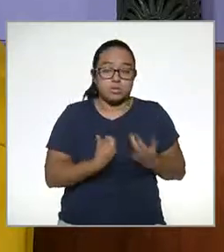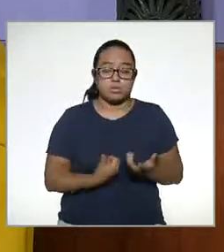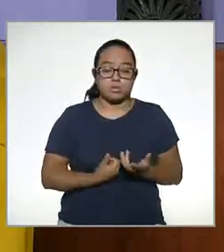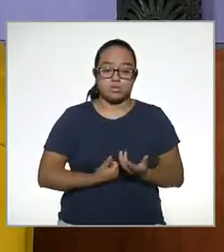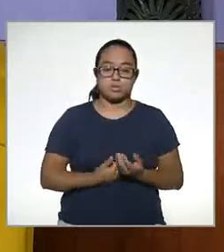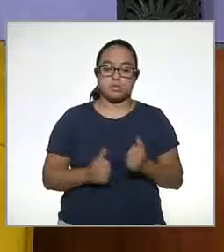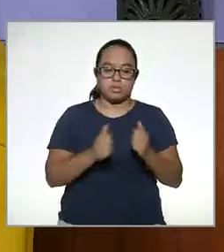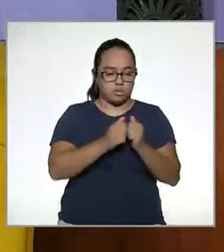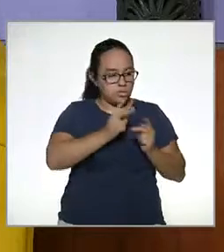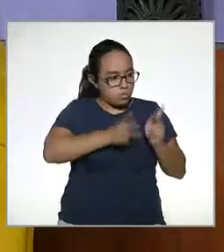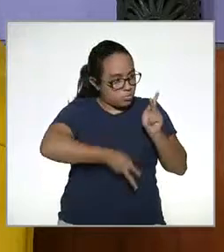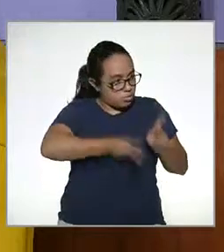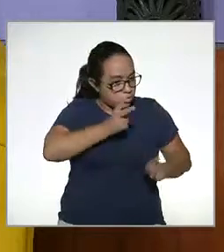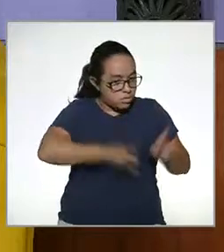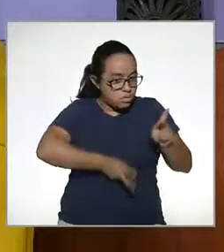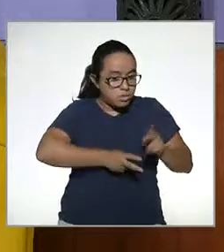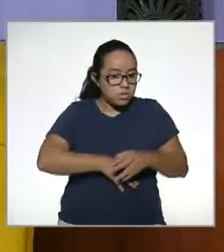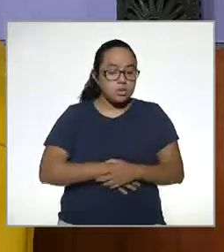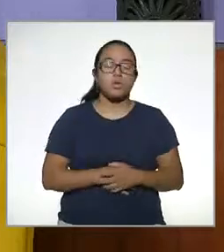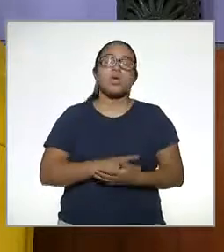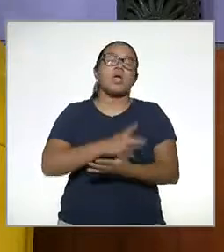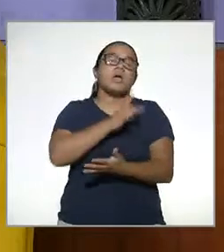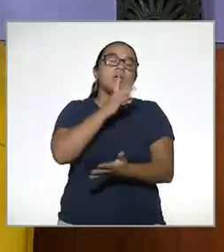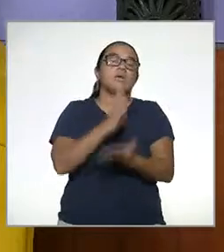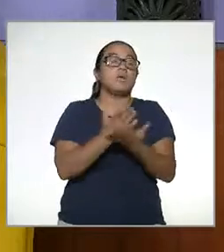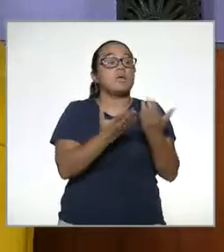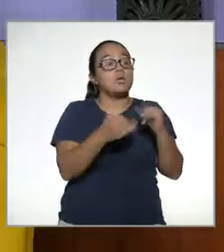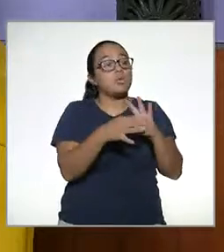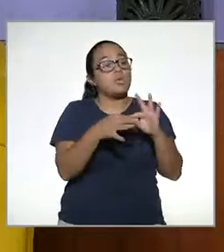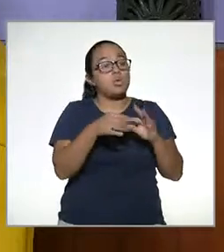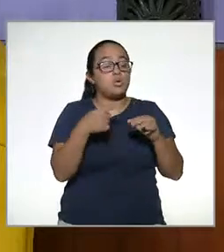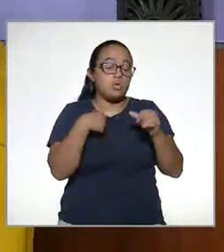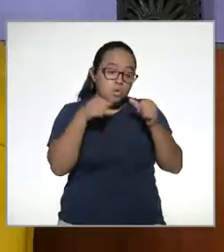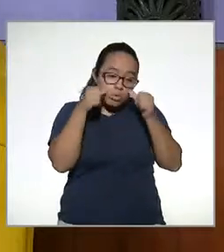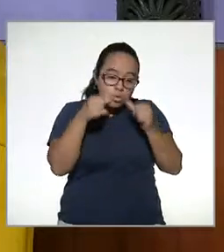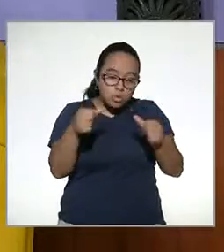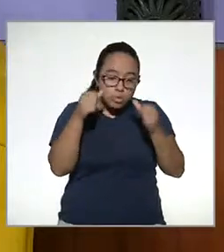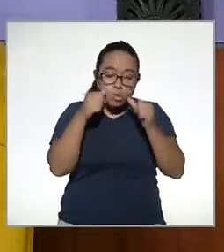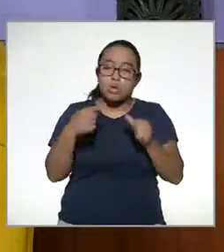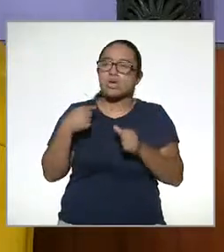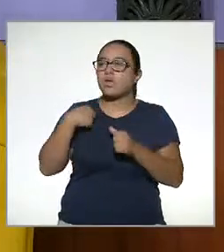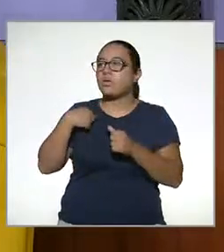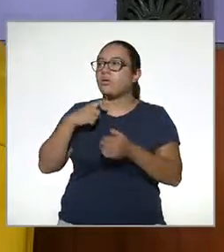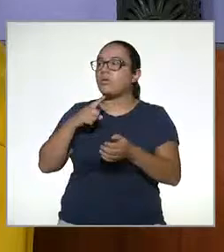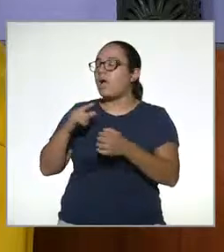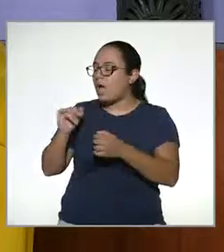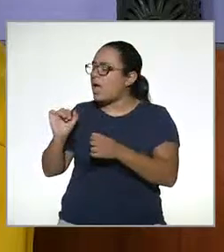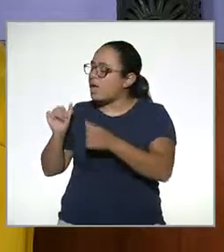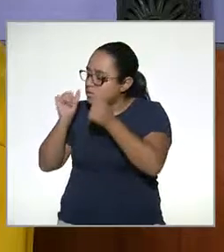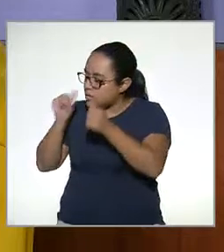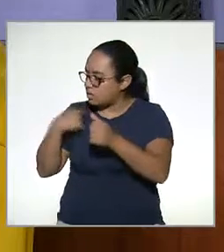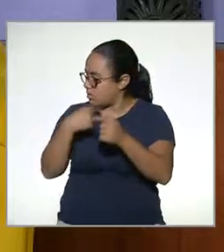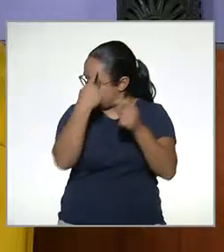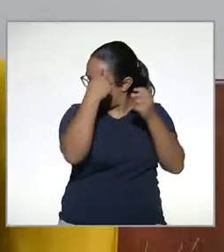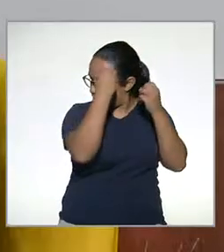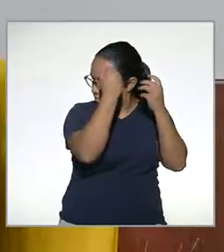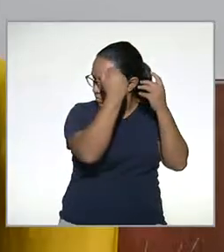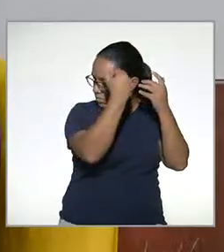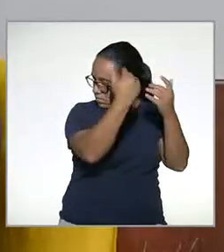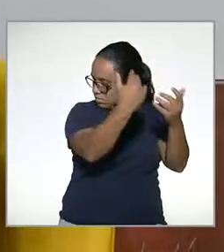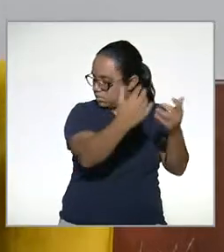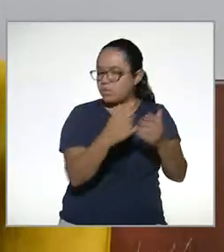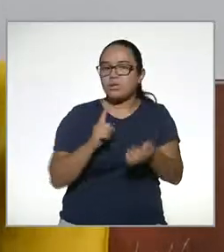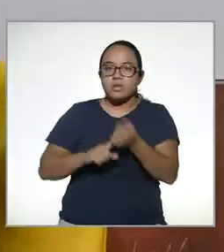¿no? En una conversación no es nada más, cuéntame y yo te escucho y ya estoy haciendo mil cosas a la vez. Es estar. Oye, y ahora que estamos hablando